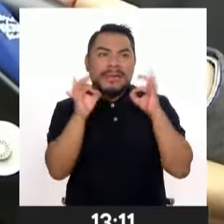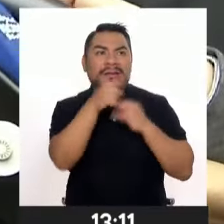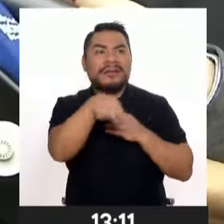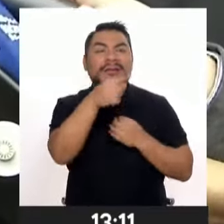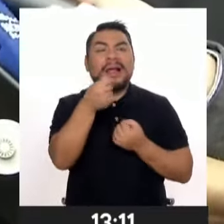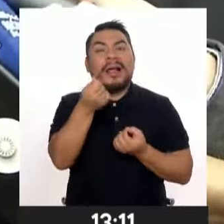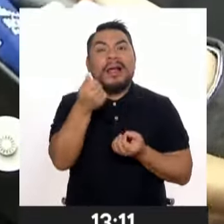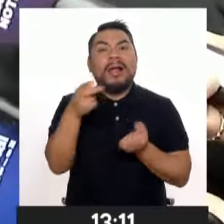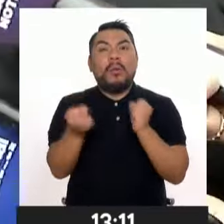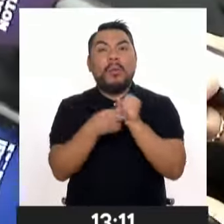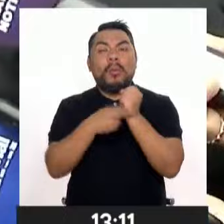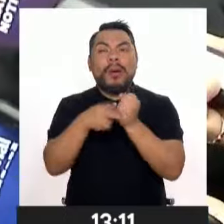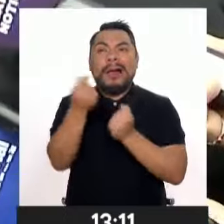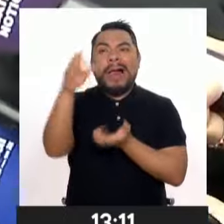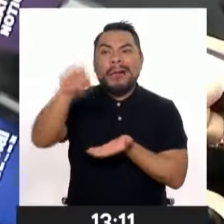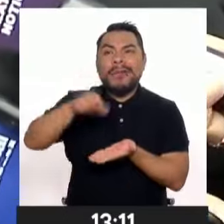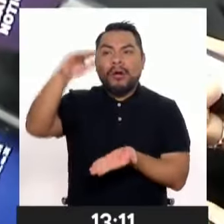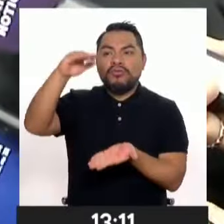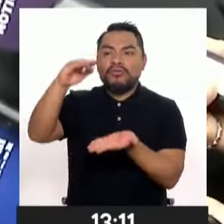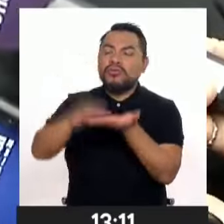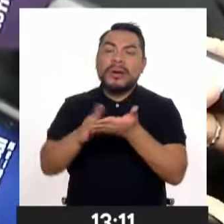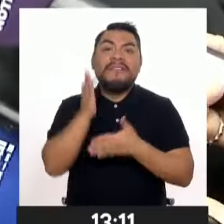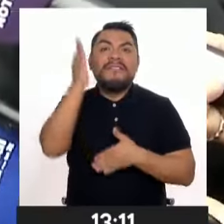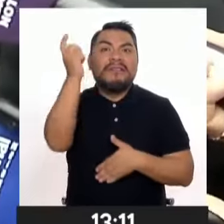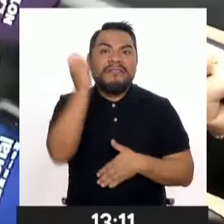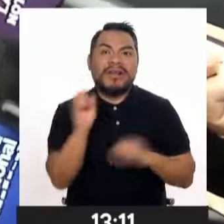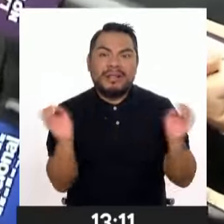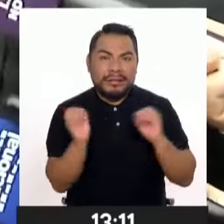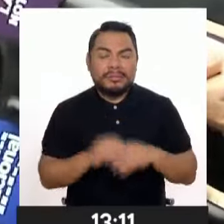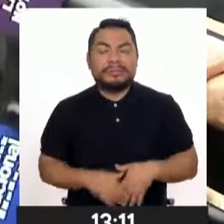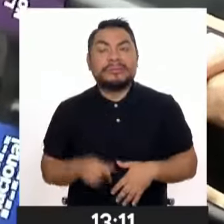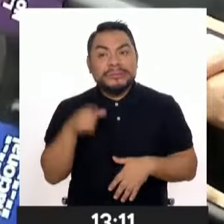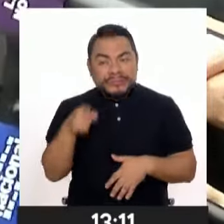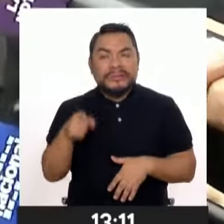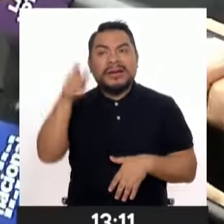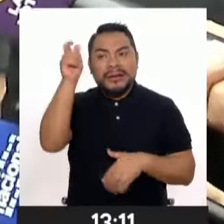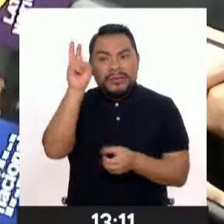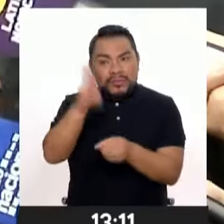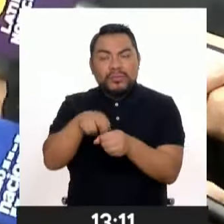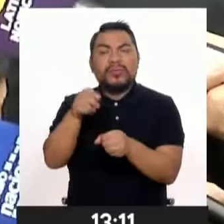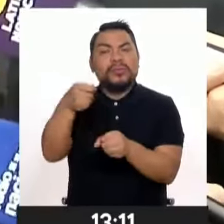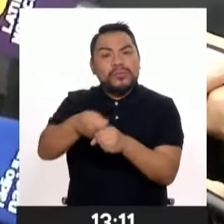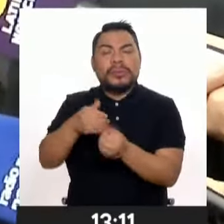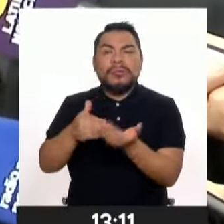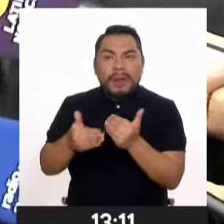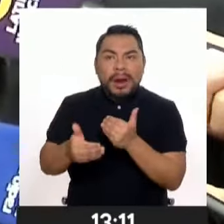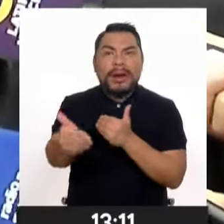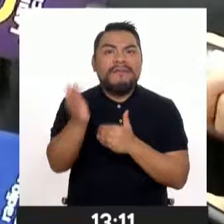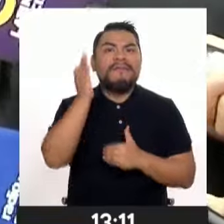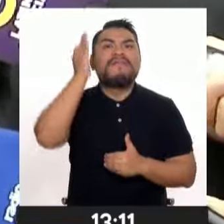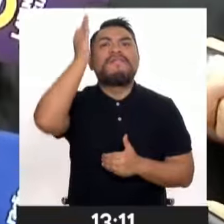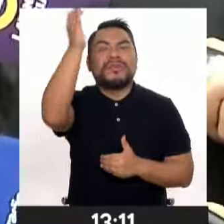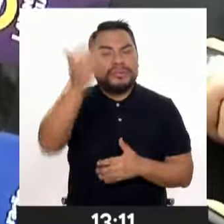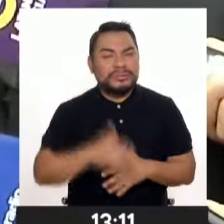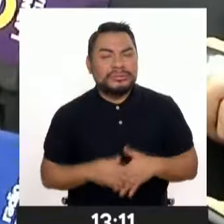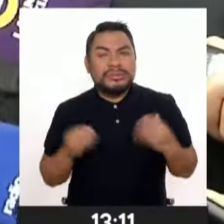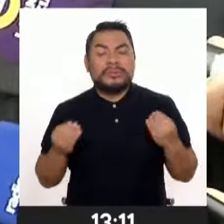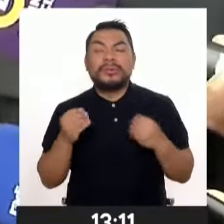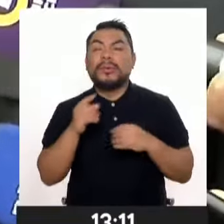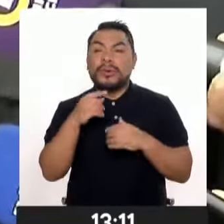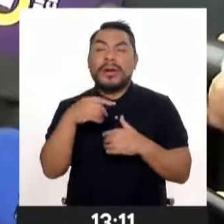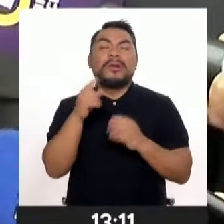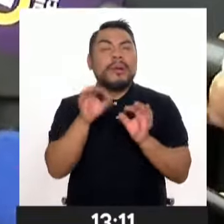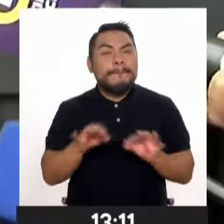Banco Central de Reserva, que en la práctica son costos fiscales a largo plazo, el impacto que ha tenido en la inversión, porque parte de un